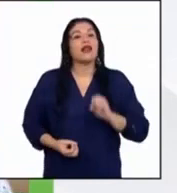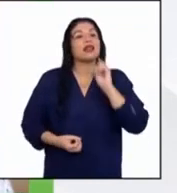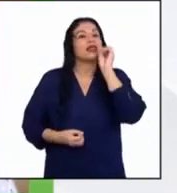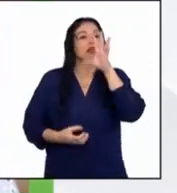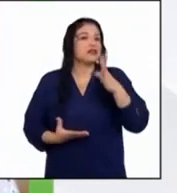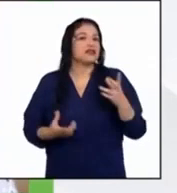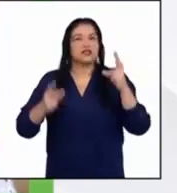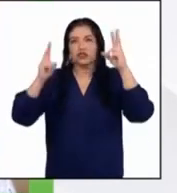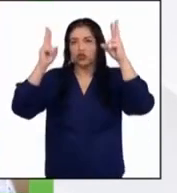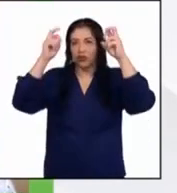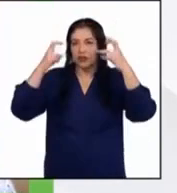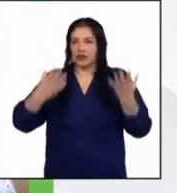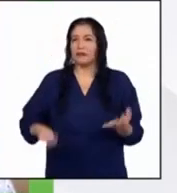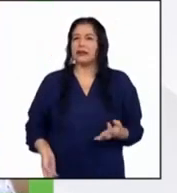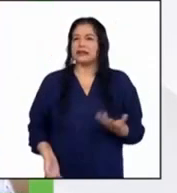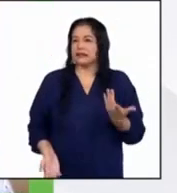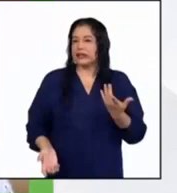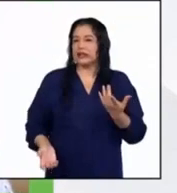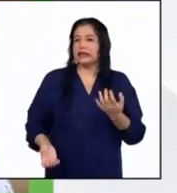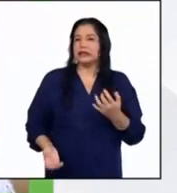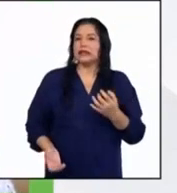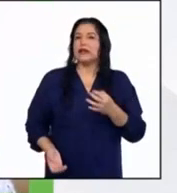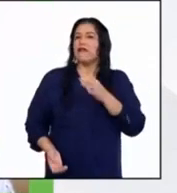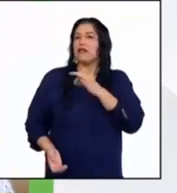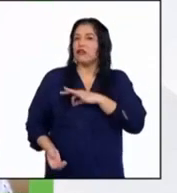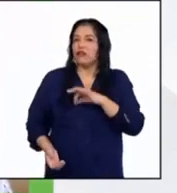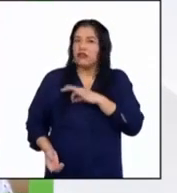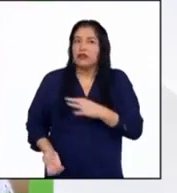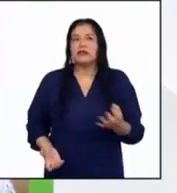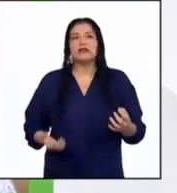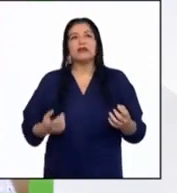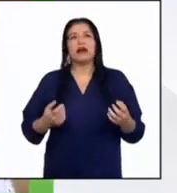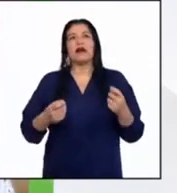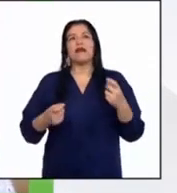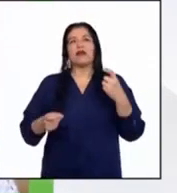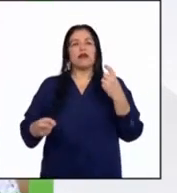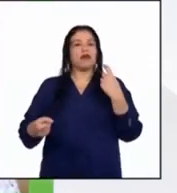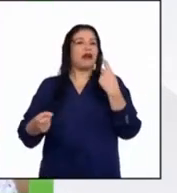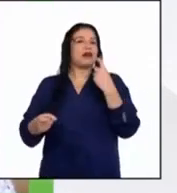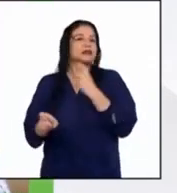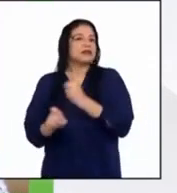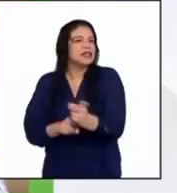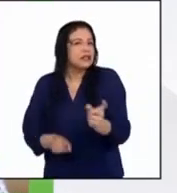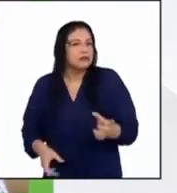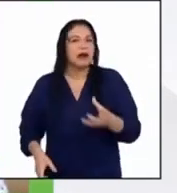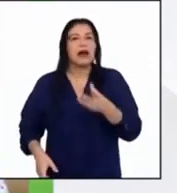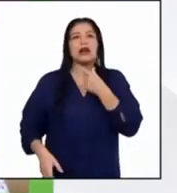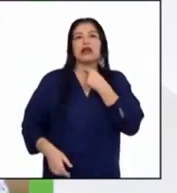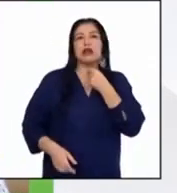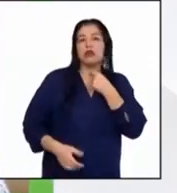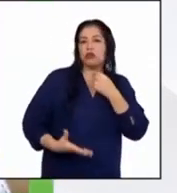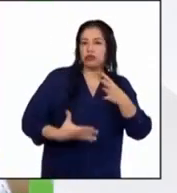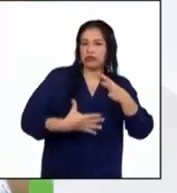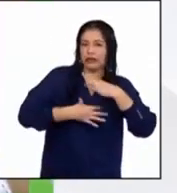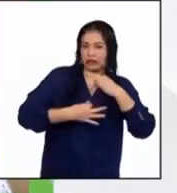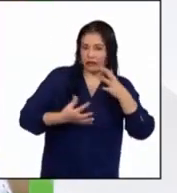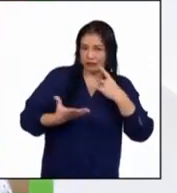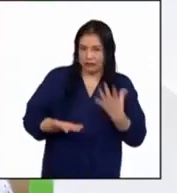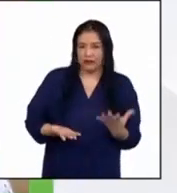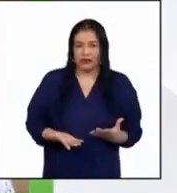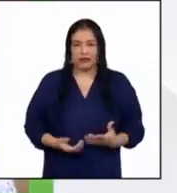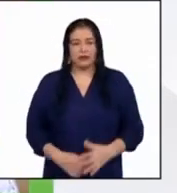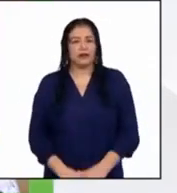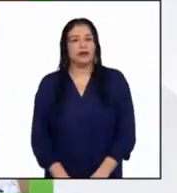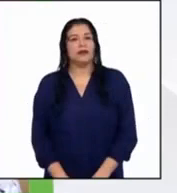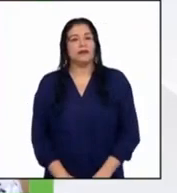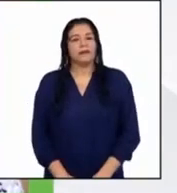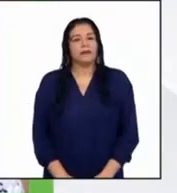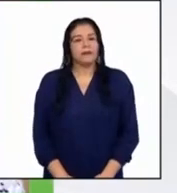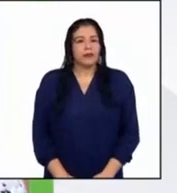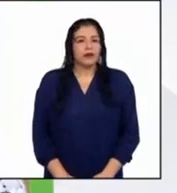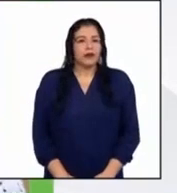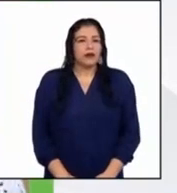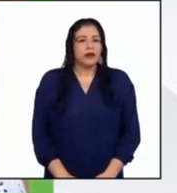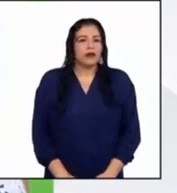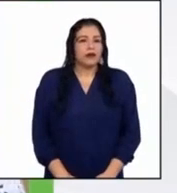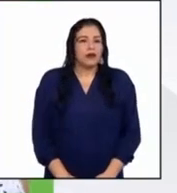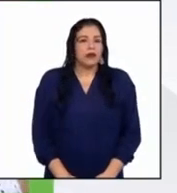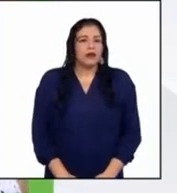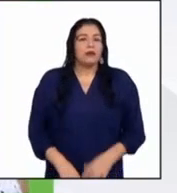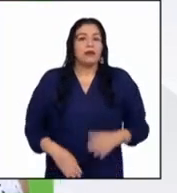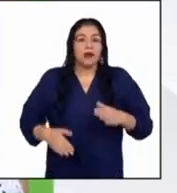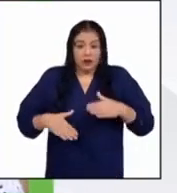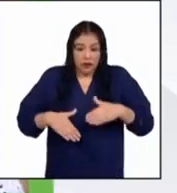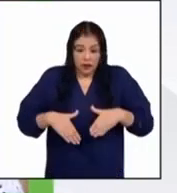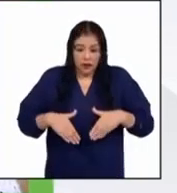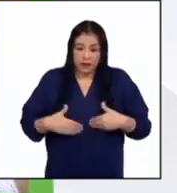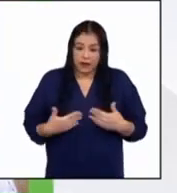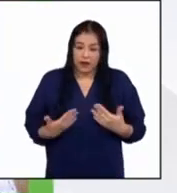les involucra, que les afecta, que les interesa atender. Para